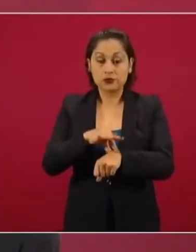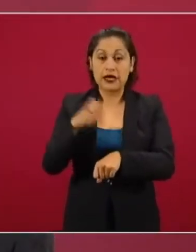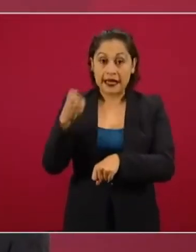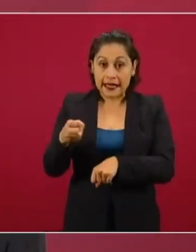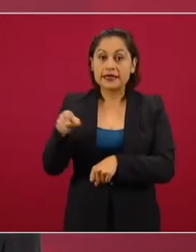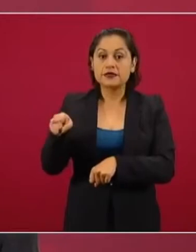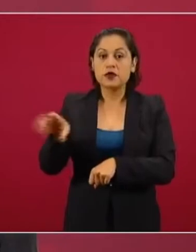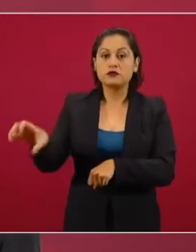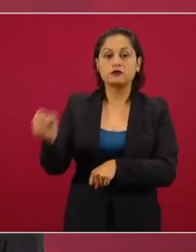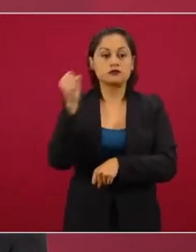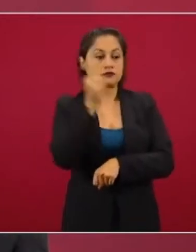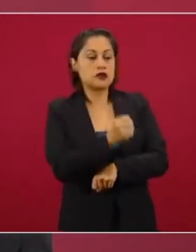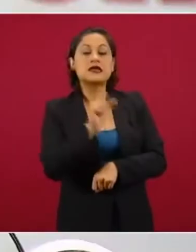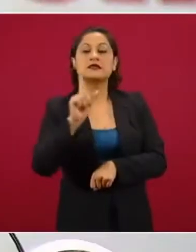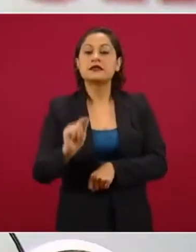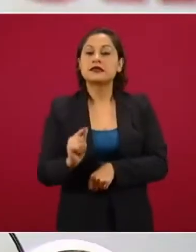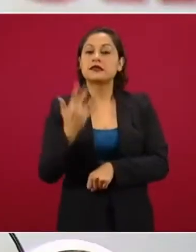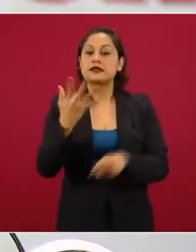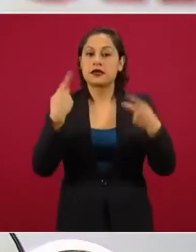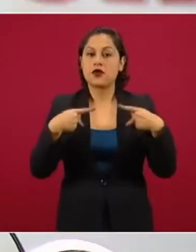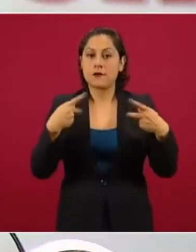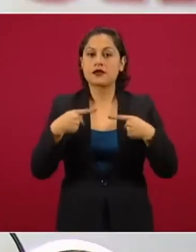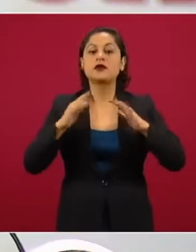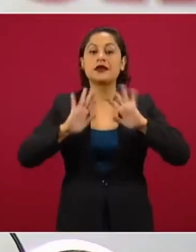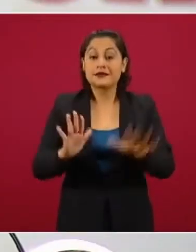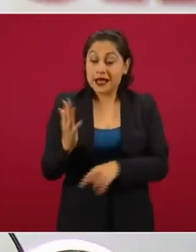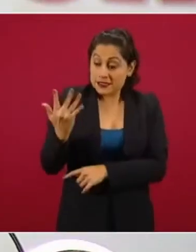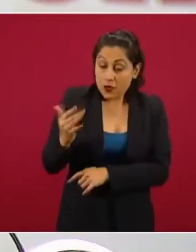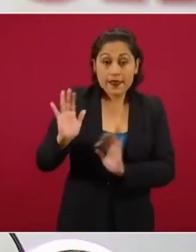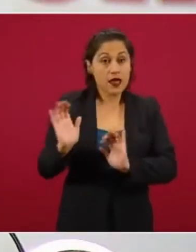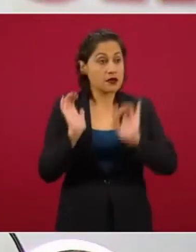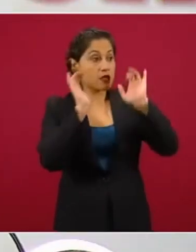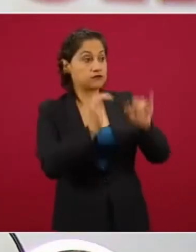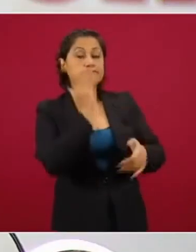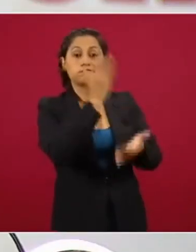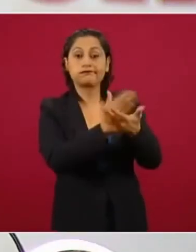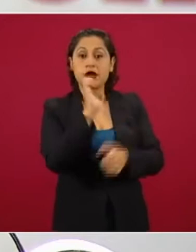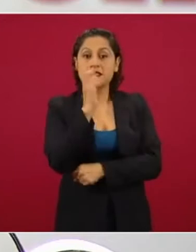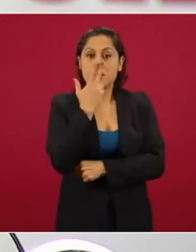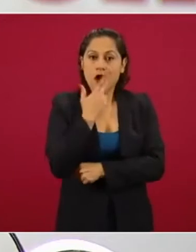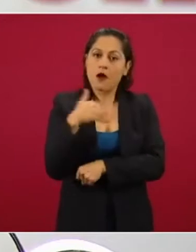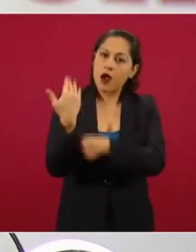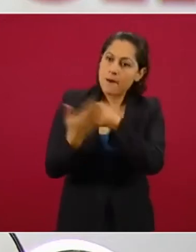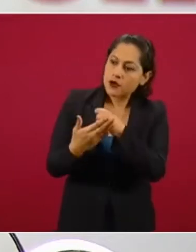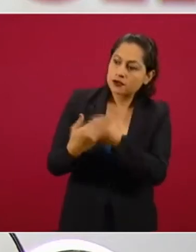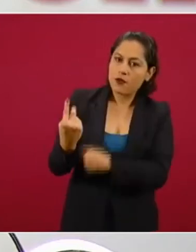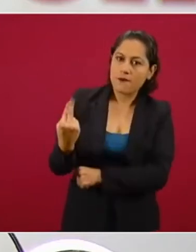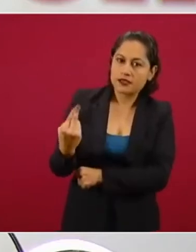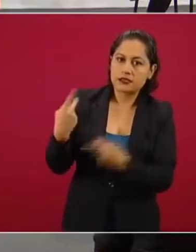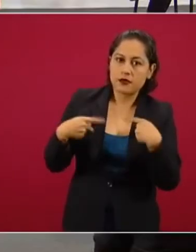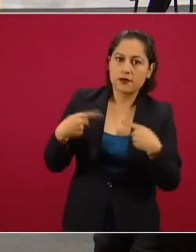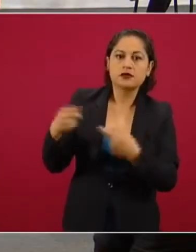destinamos 75 personas, 50 ya se han ido para allá, 25 están próximas a